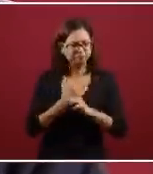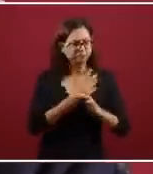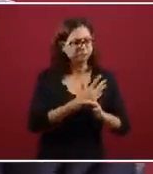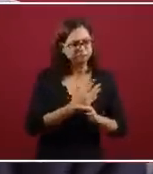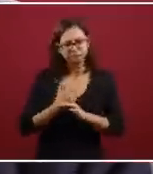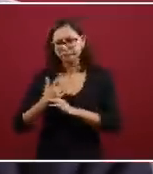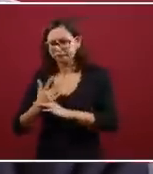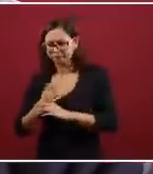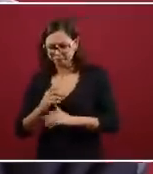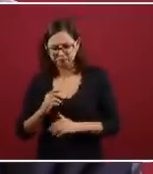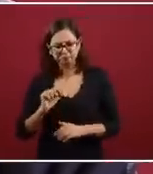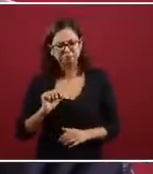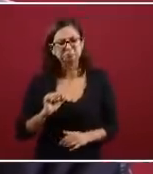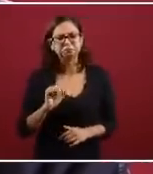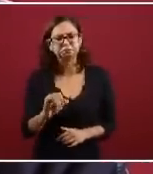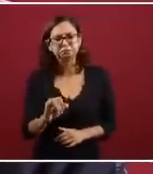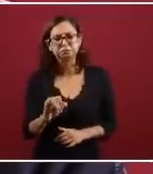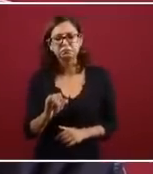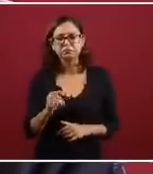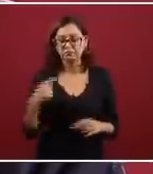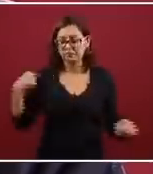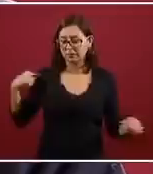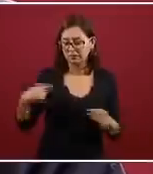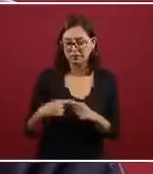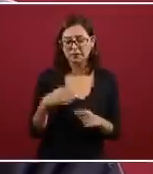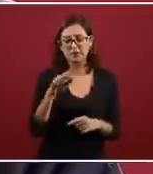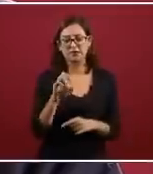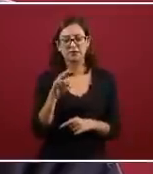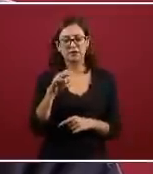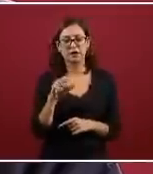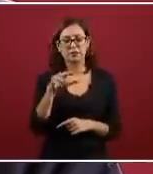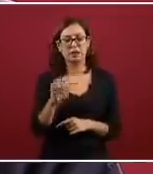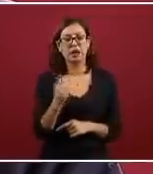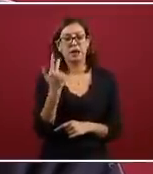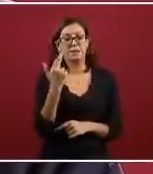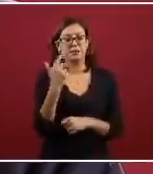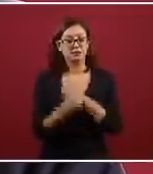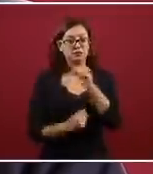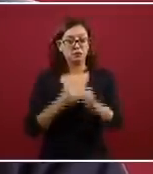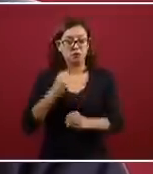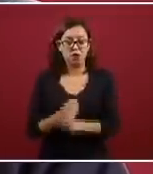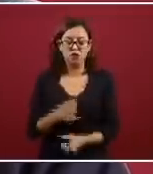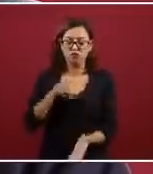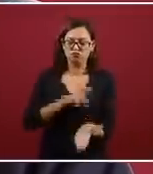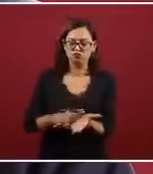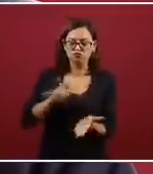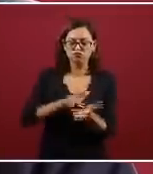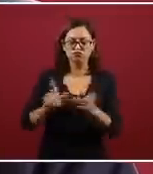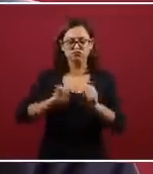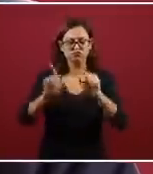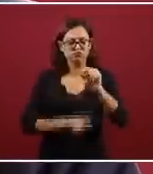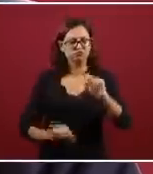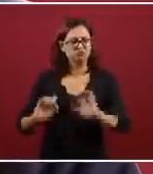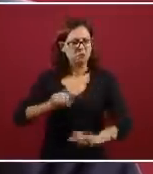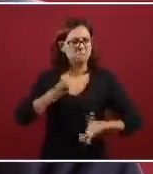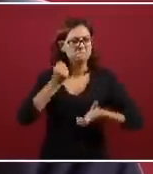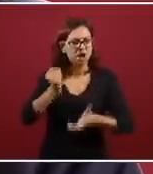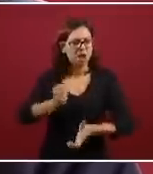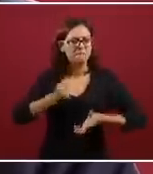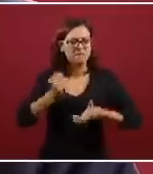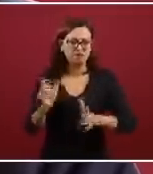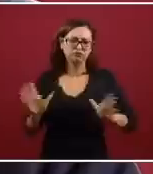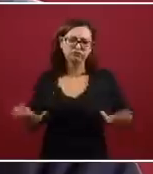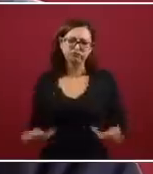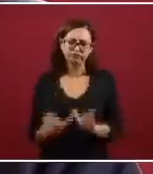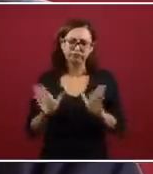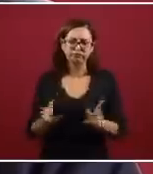casi 25 años, Fermaca ha invertido en el desarrollo de infraestructura energética de nuestro país y hoy refrendamos nuestro compromiso de